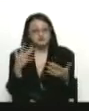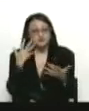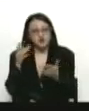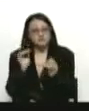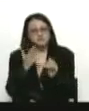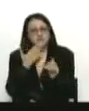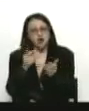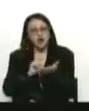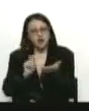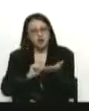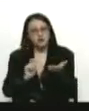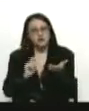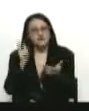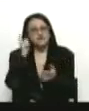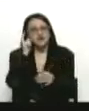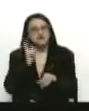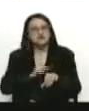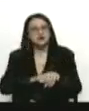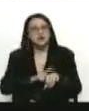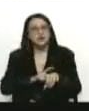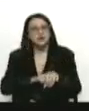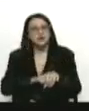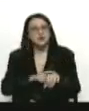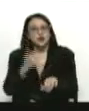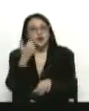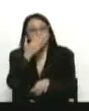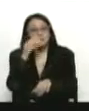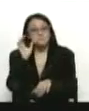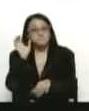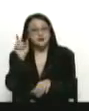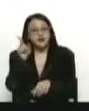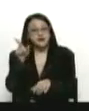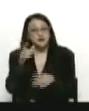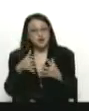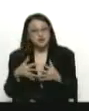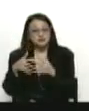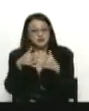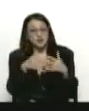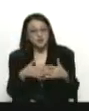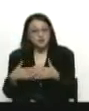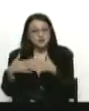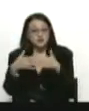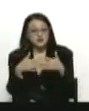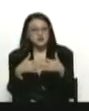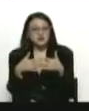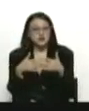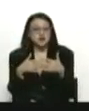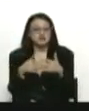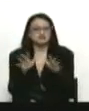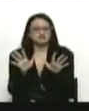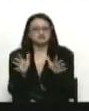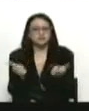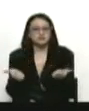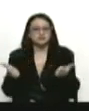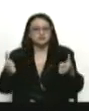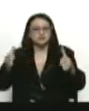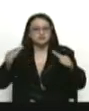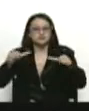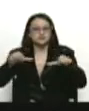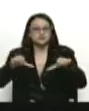anótalo con fecha y hora. El imperio estadounidense va en fase de declinación